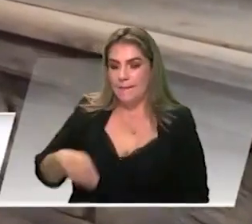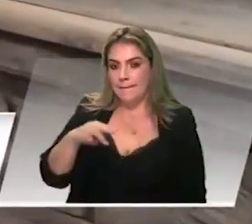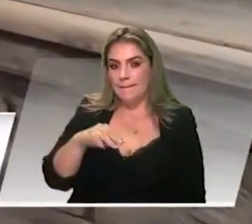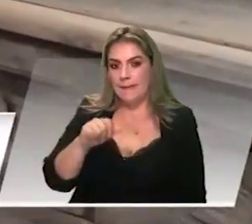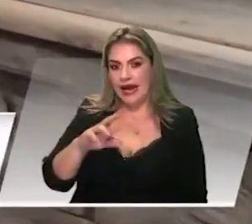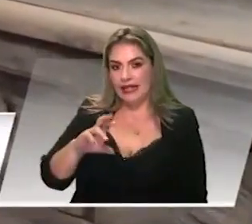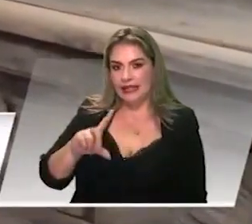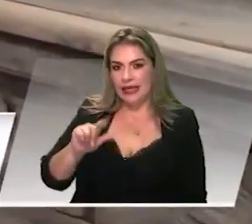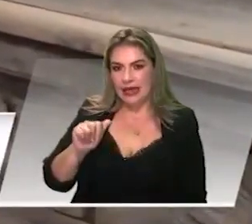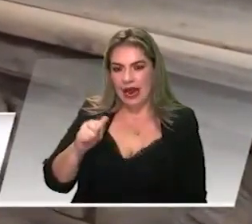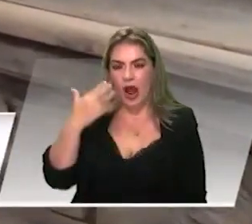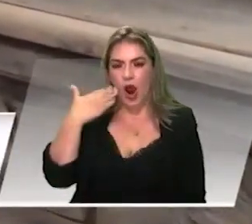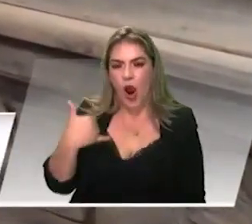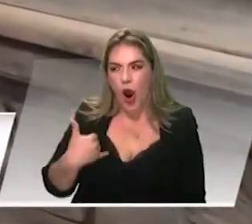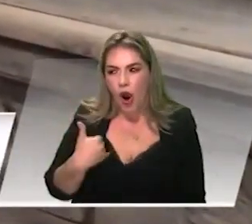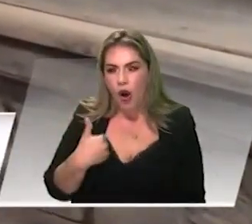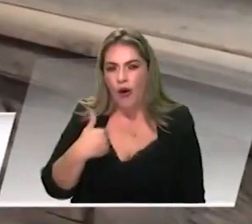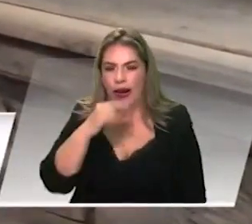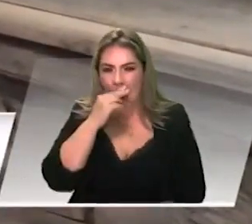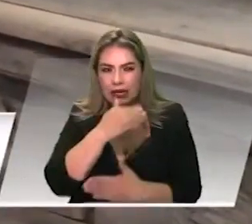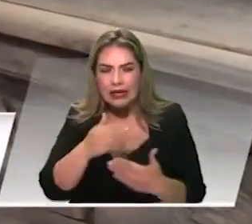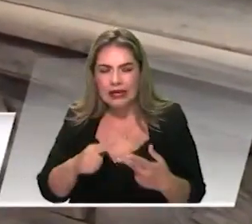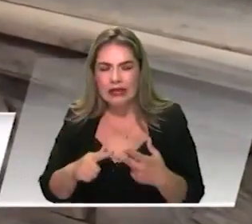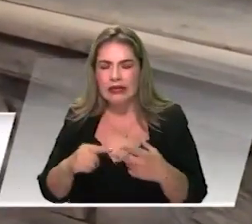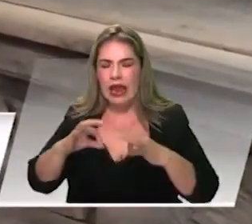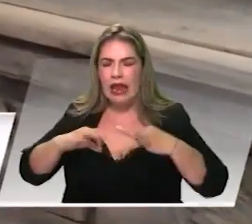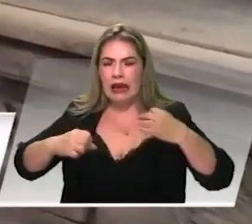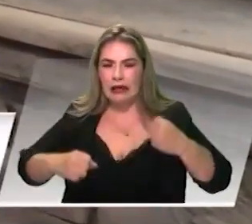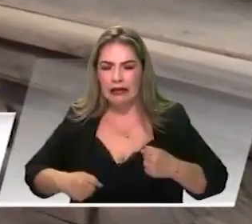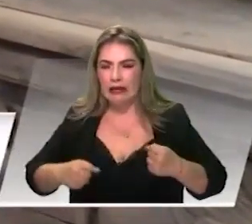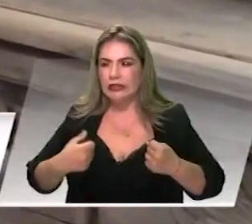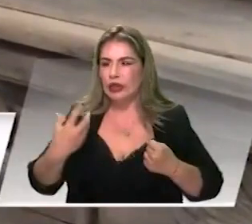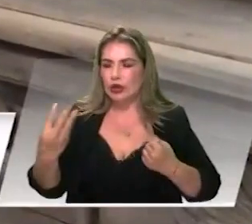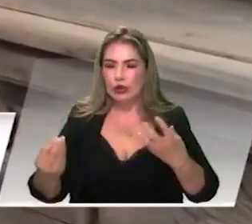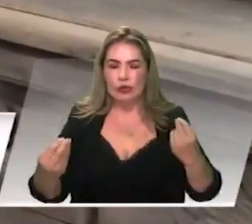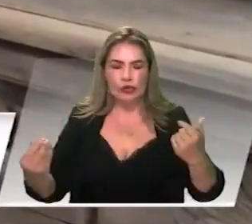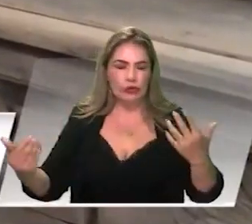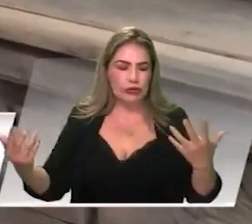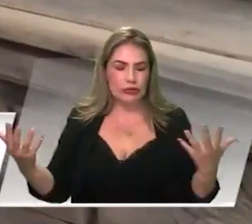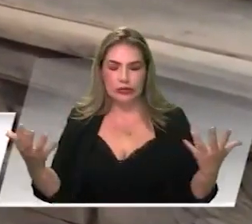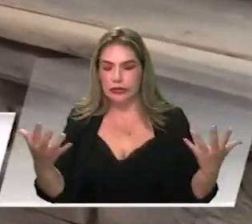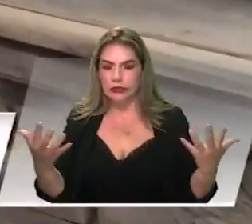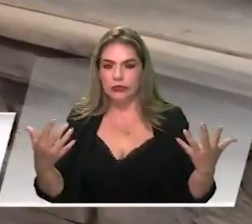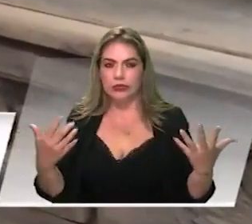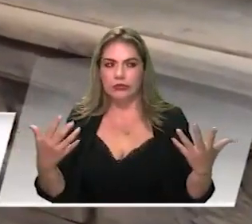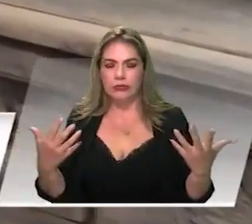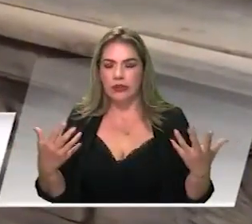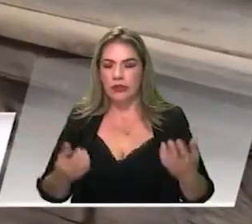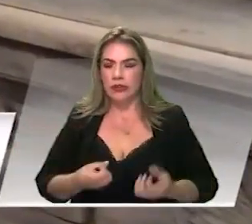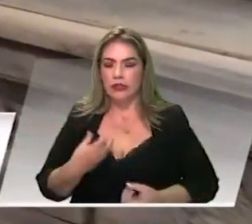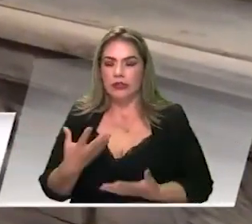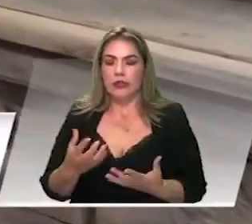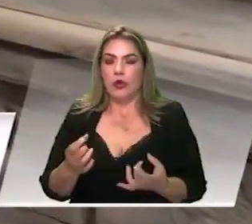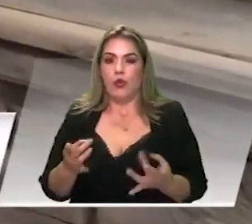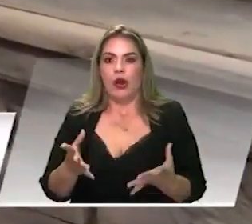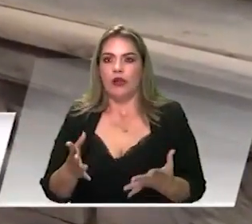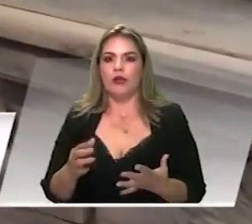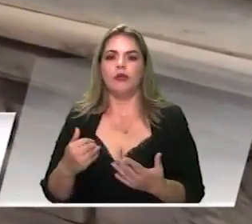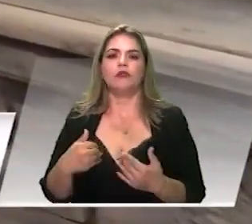tocó el conflicto armado, distintos ejércitos, de una manera un poco más amable, no adjetivada,